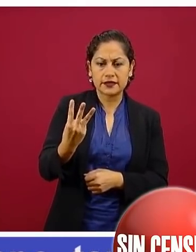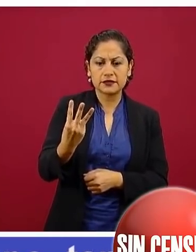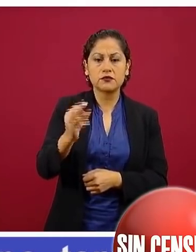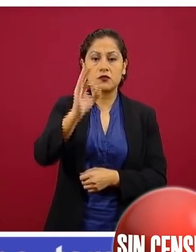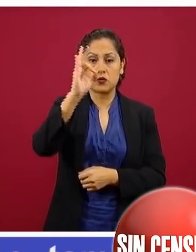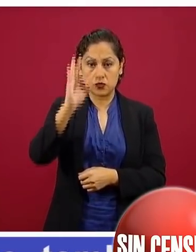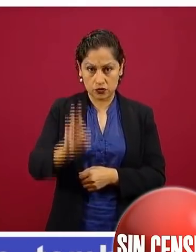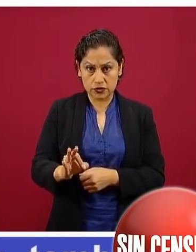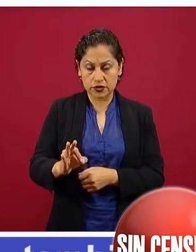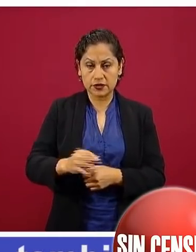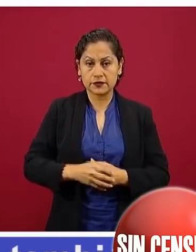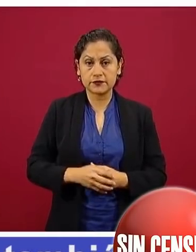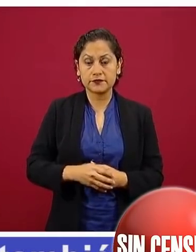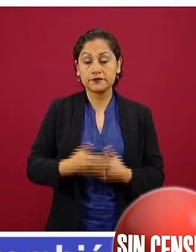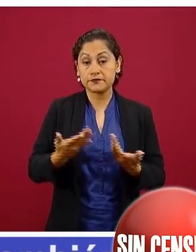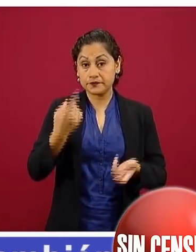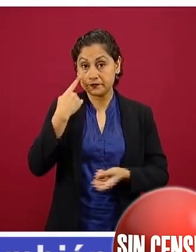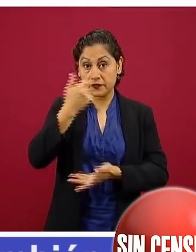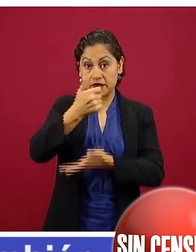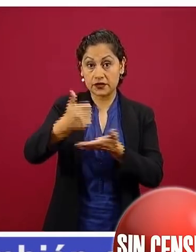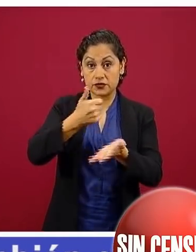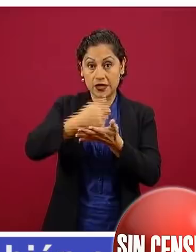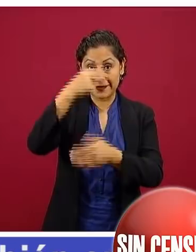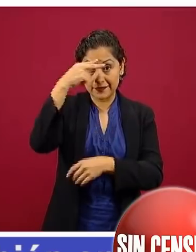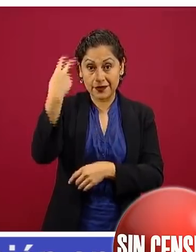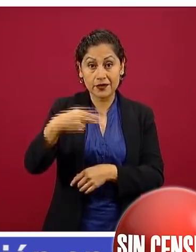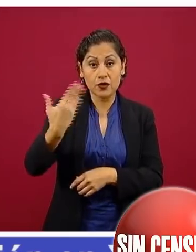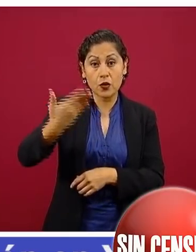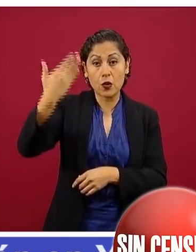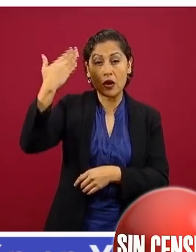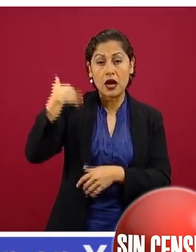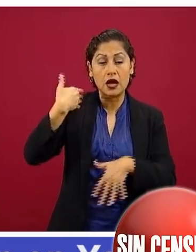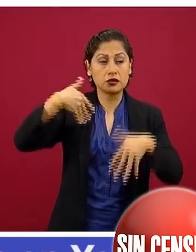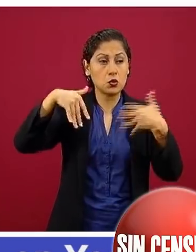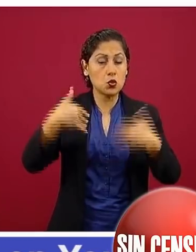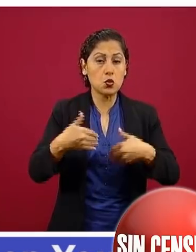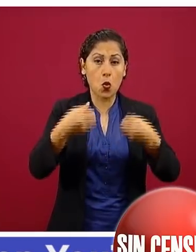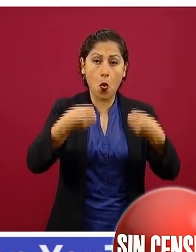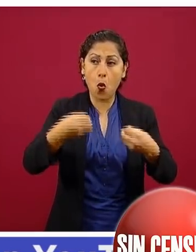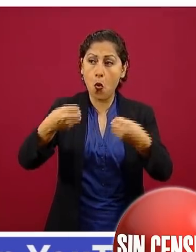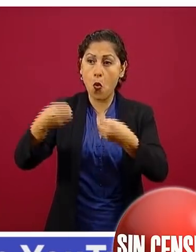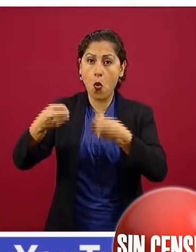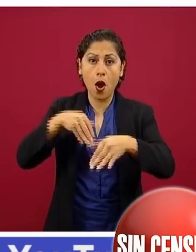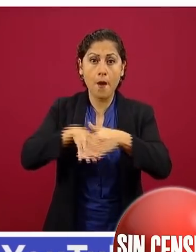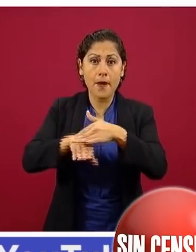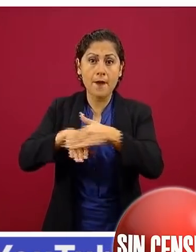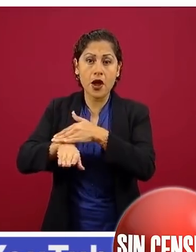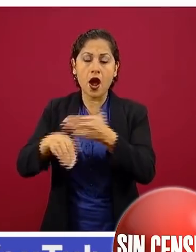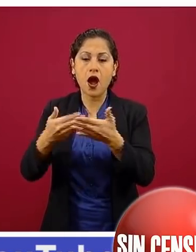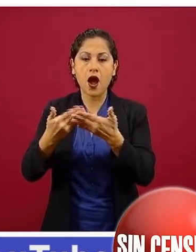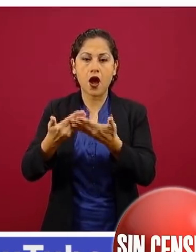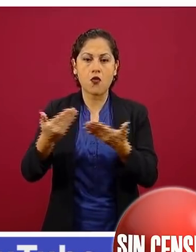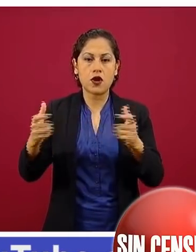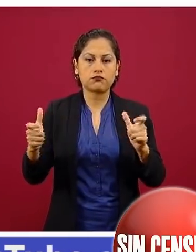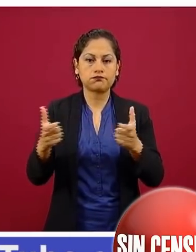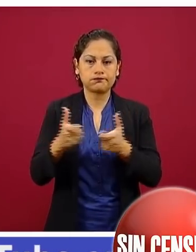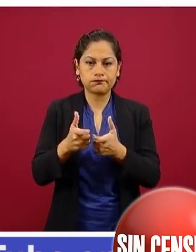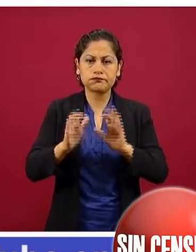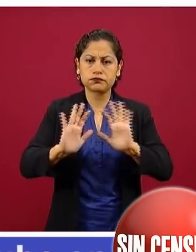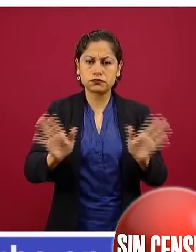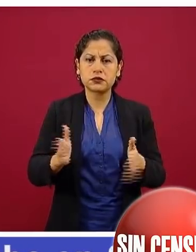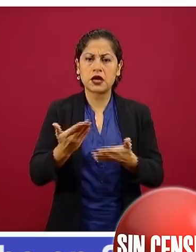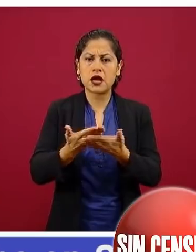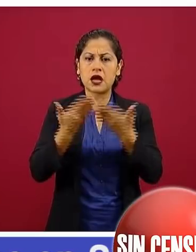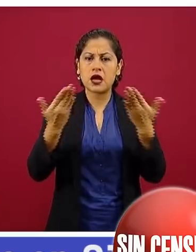63% respectivamente. La Ciudad de México, que llegó a ser la zona donde había la mayor ocupación hospitalaria, ya no lo es, hoy tiene ocupación